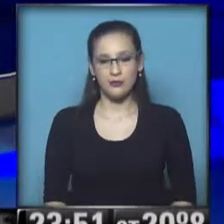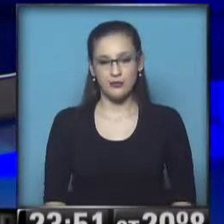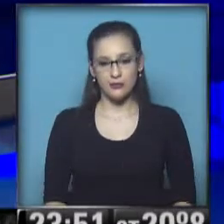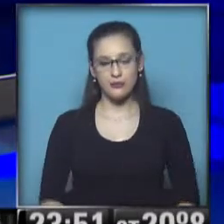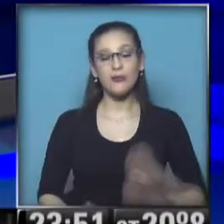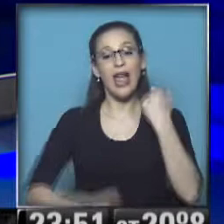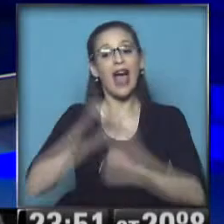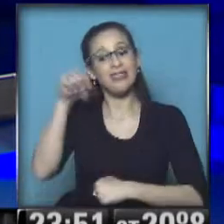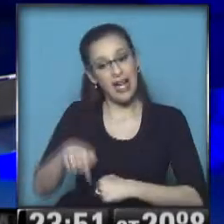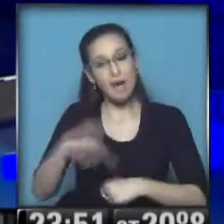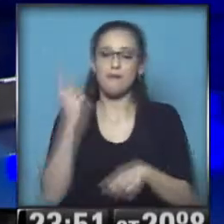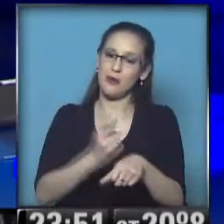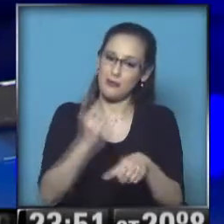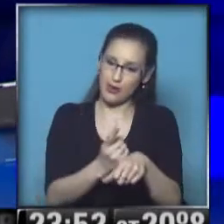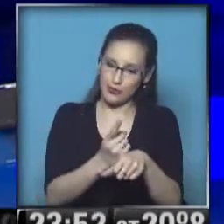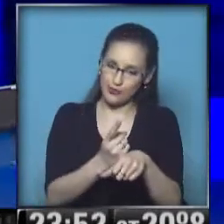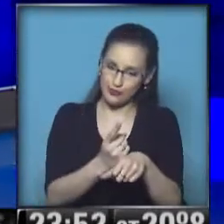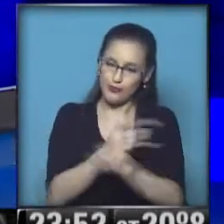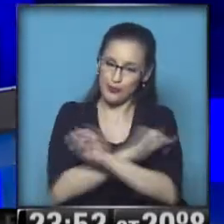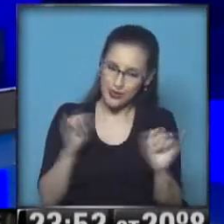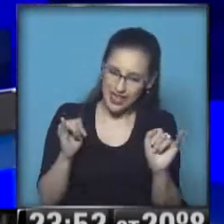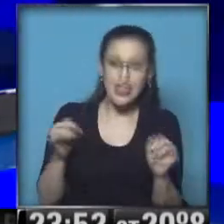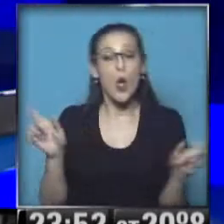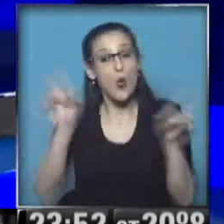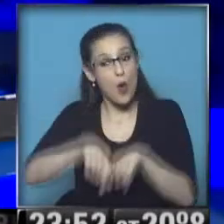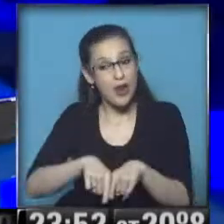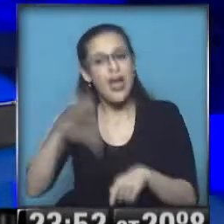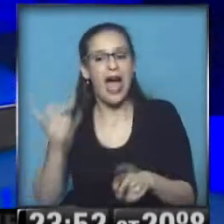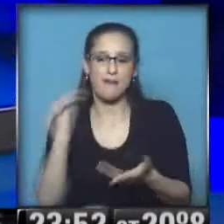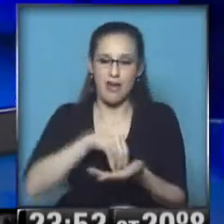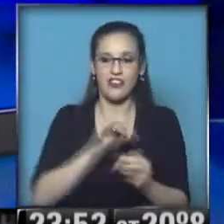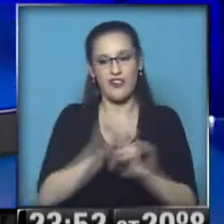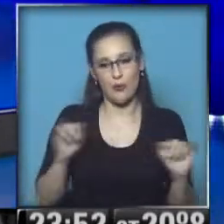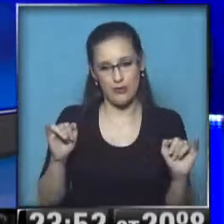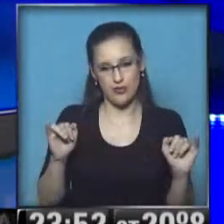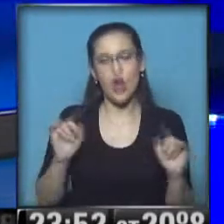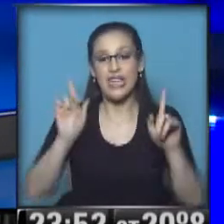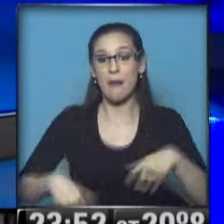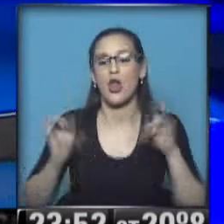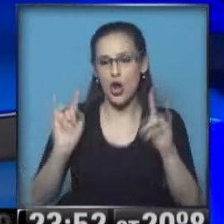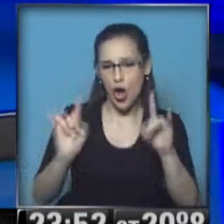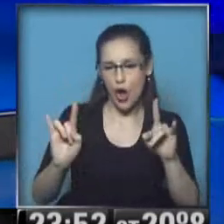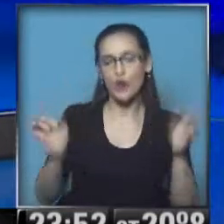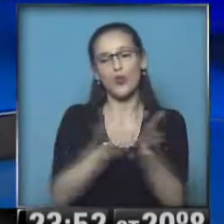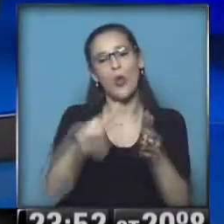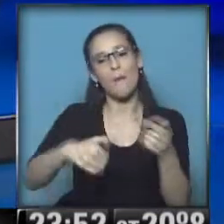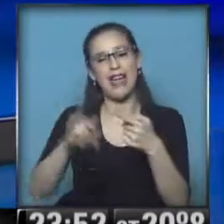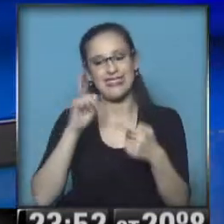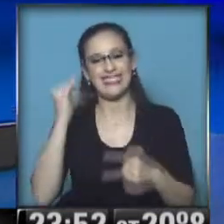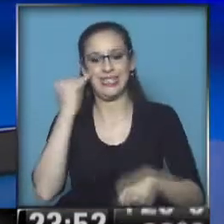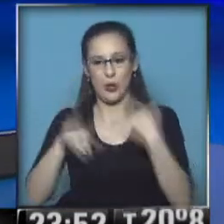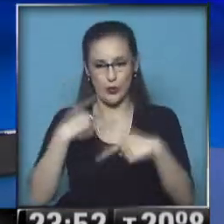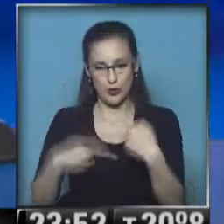Hasta aquí el primer bloque del resumen de noticias de la televisión pública. Cuando volvemos tenemos mucha más información para ustedes y tenemos Rock con Maxi Martino. No se vayan.